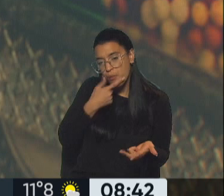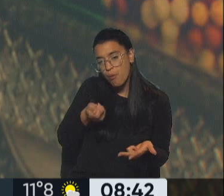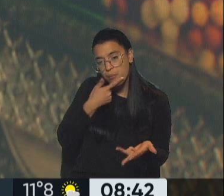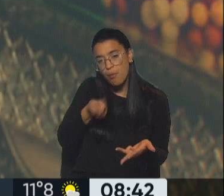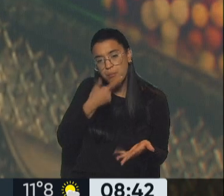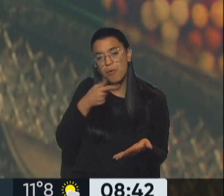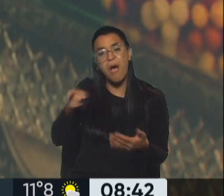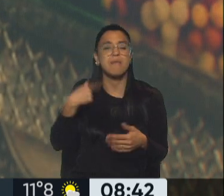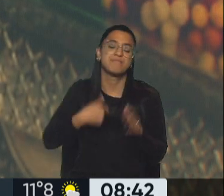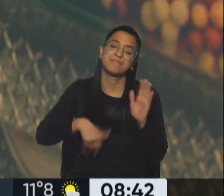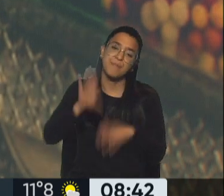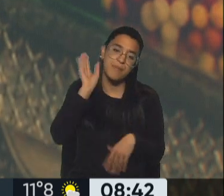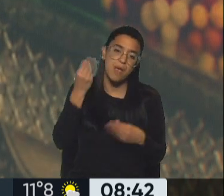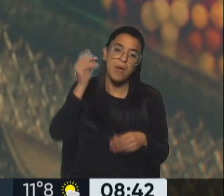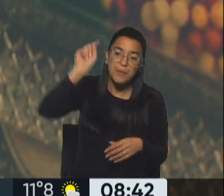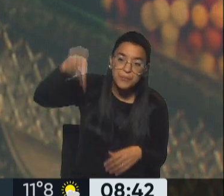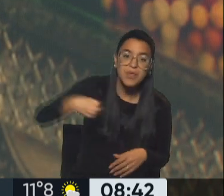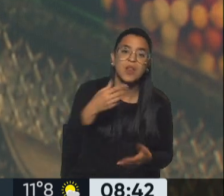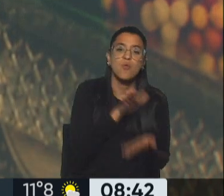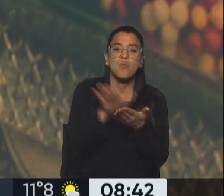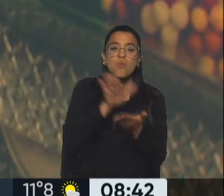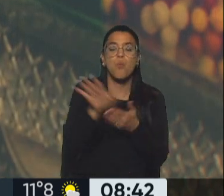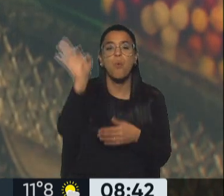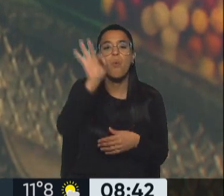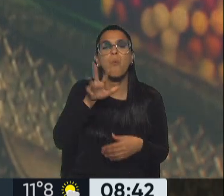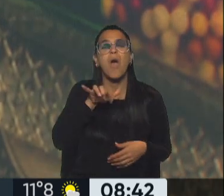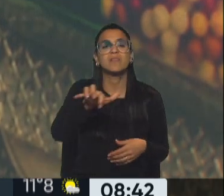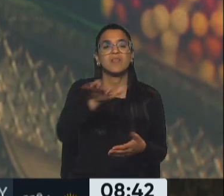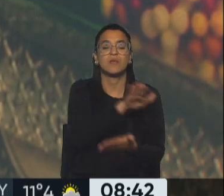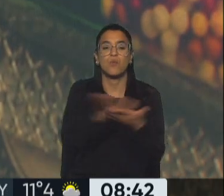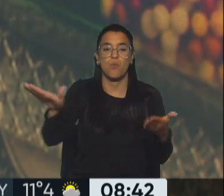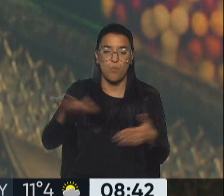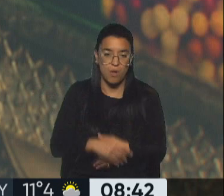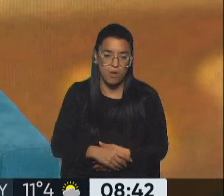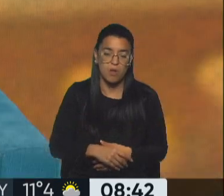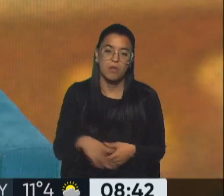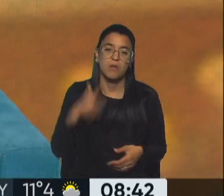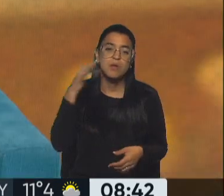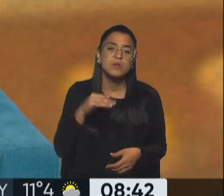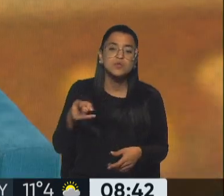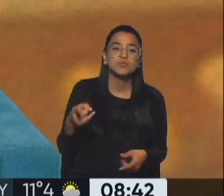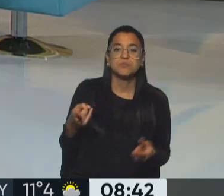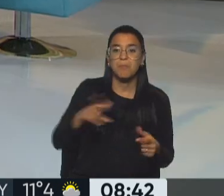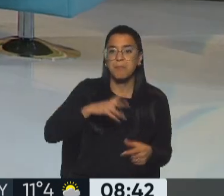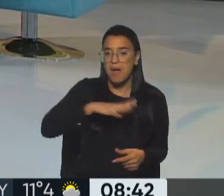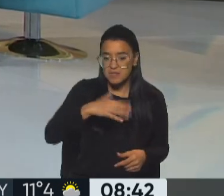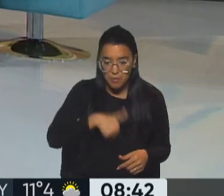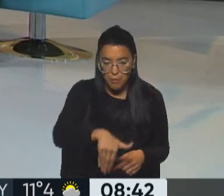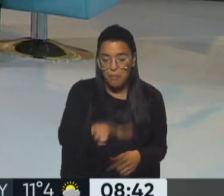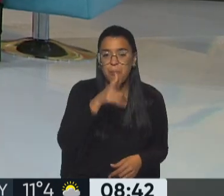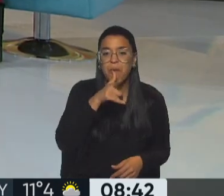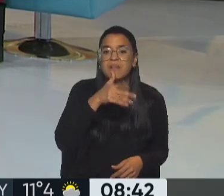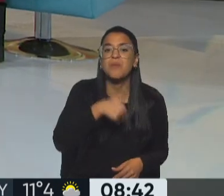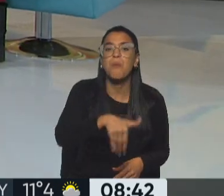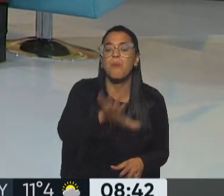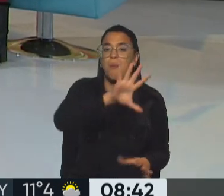el caldo de cultivo para la aparición de una superbacteria. ¿Cuánto de cierto apocalíptico. hay? Pero bueno, real, pero venimos